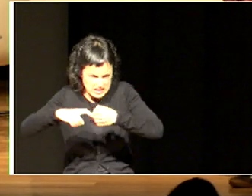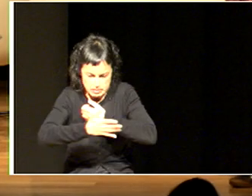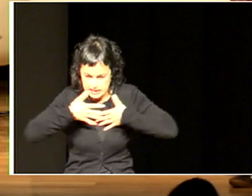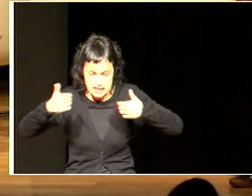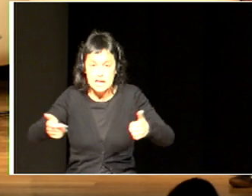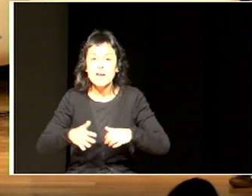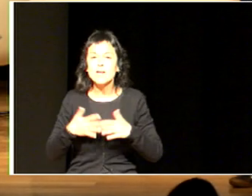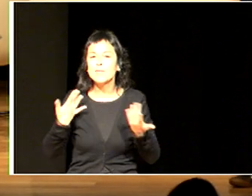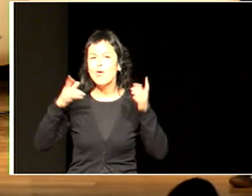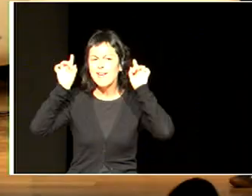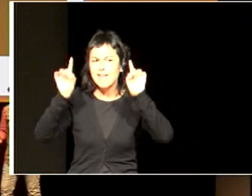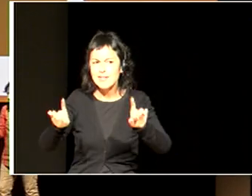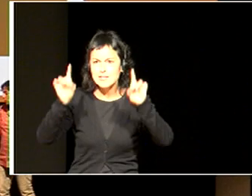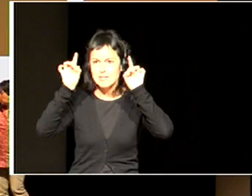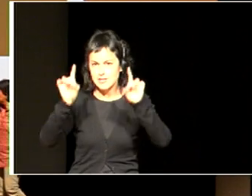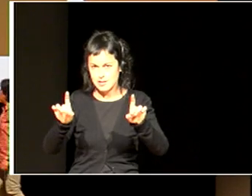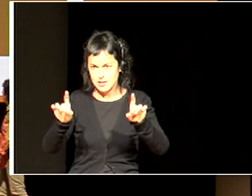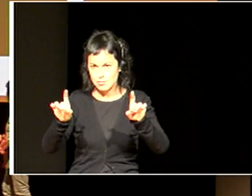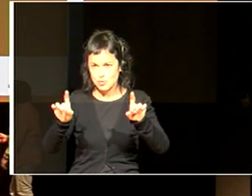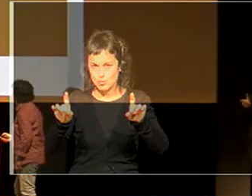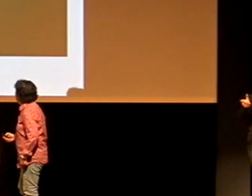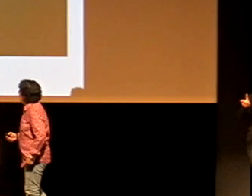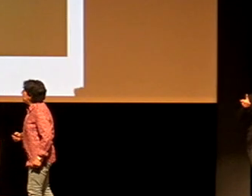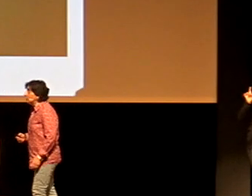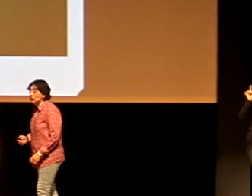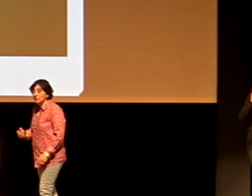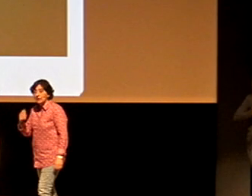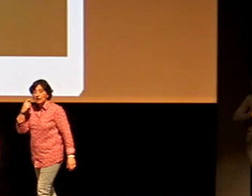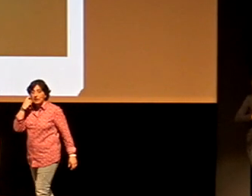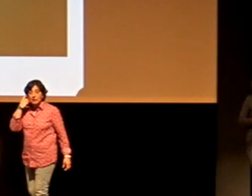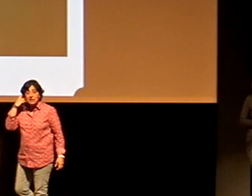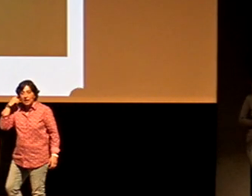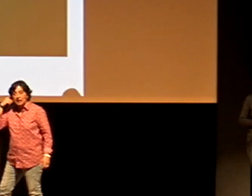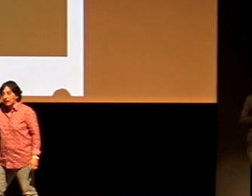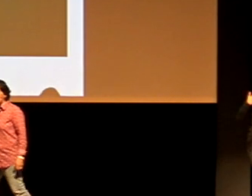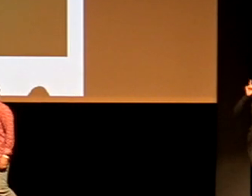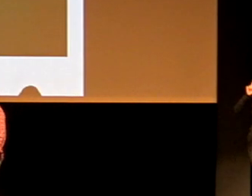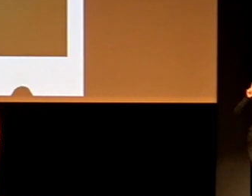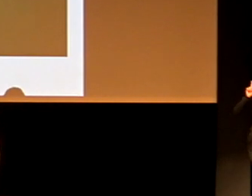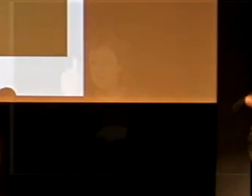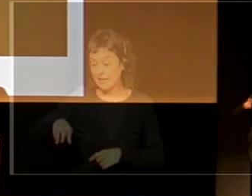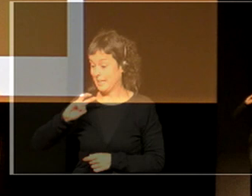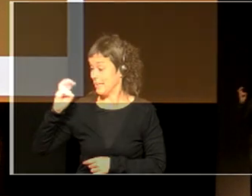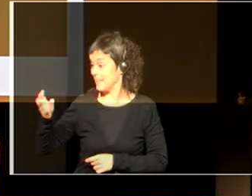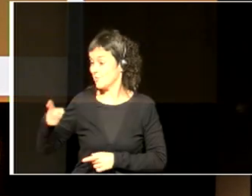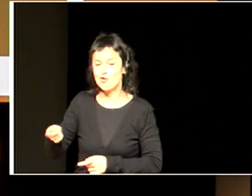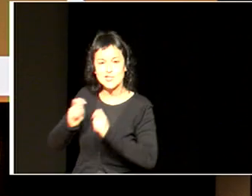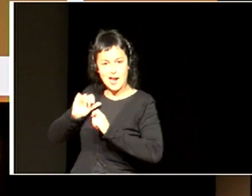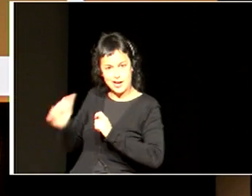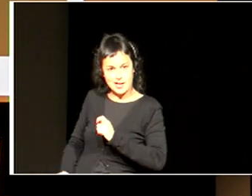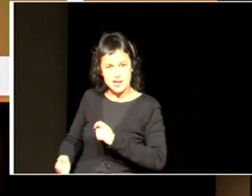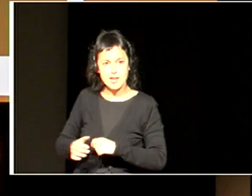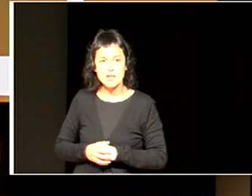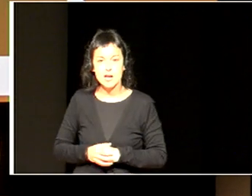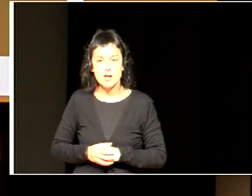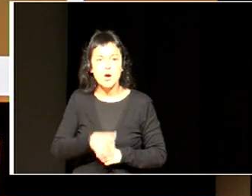enseñemos esa educación sexual enseñamos también que la diversidad enriquece enseñamos a respetar al